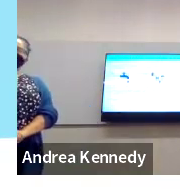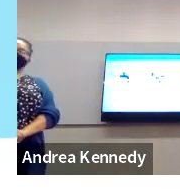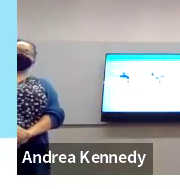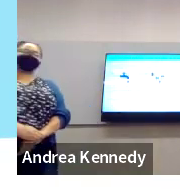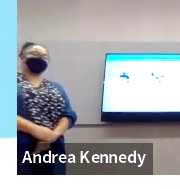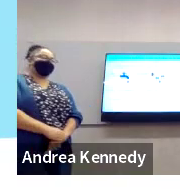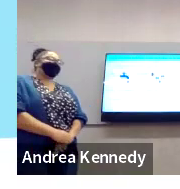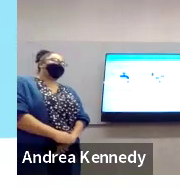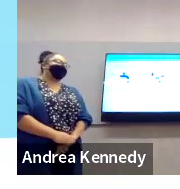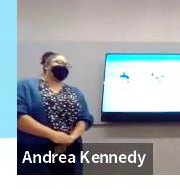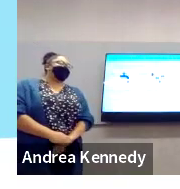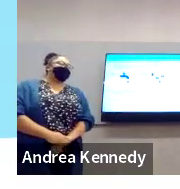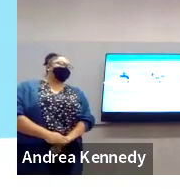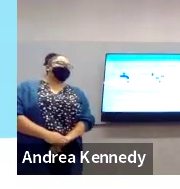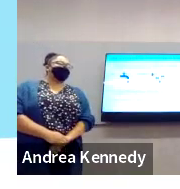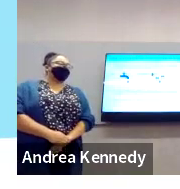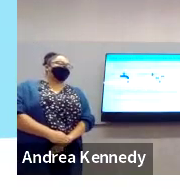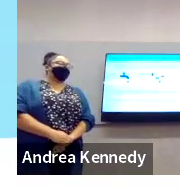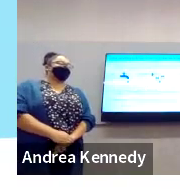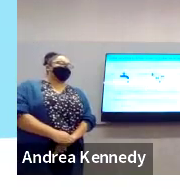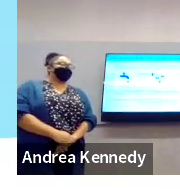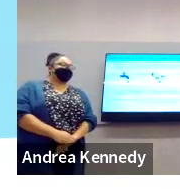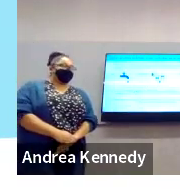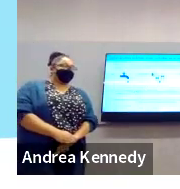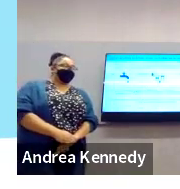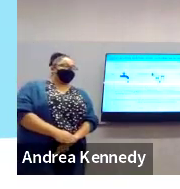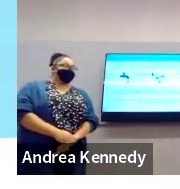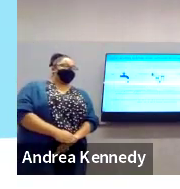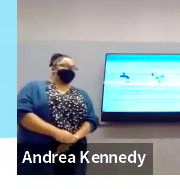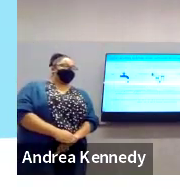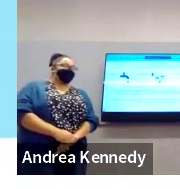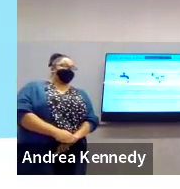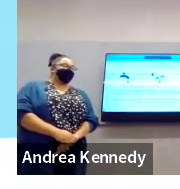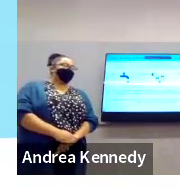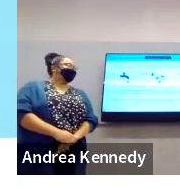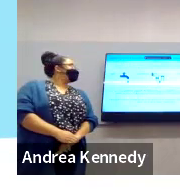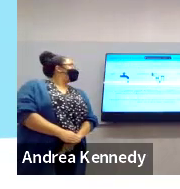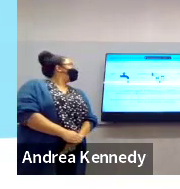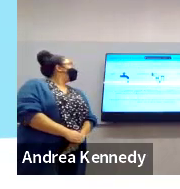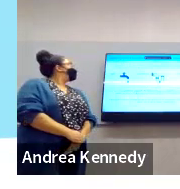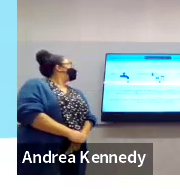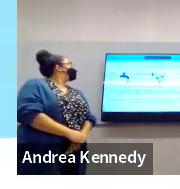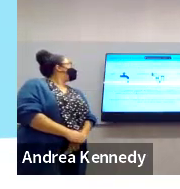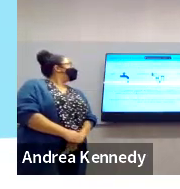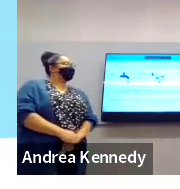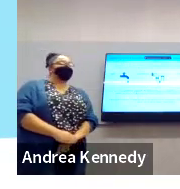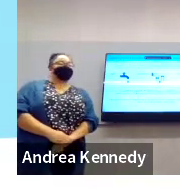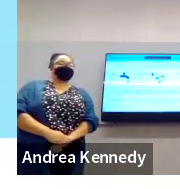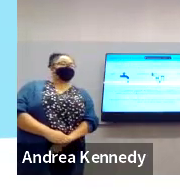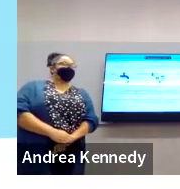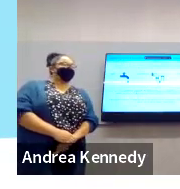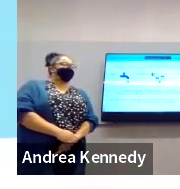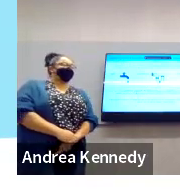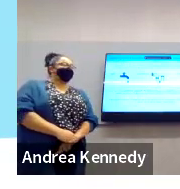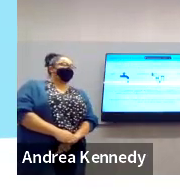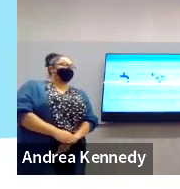renta. So yes, I pay separately my rent. I pay from the following services: